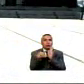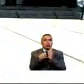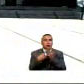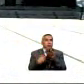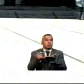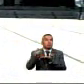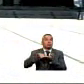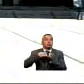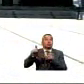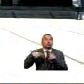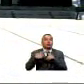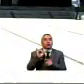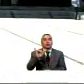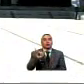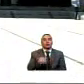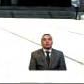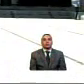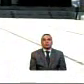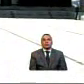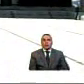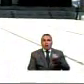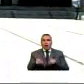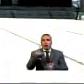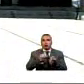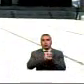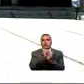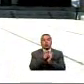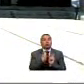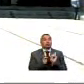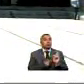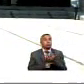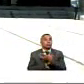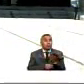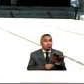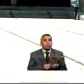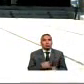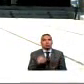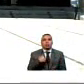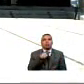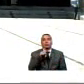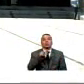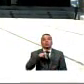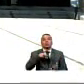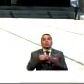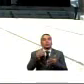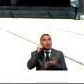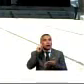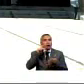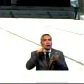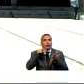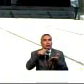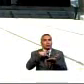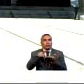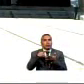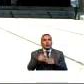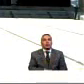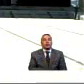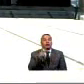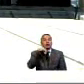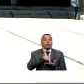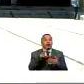fue aprobado el día sábado y que incorpora algunos cambios. Uno de ellos, por ejemplo, tiene que ver con la base para la contribución, que ya no será